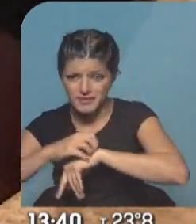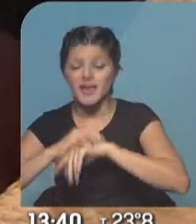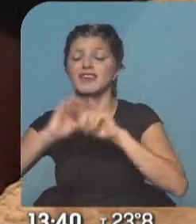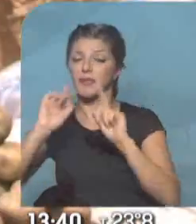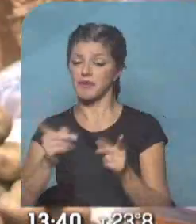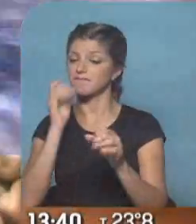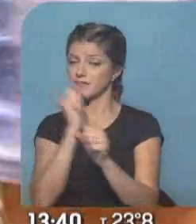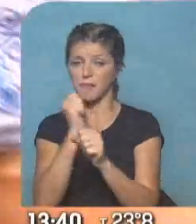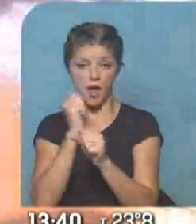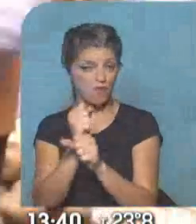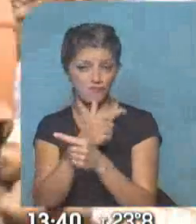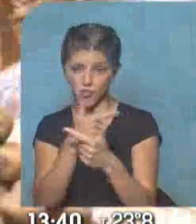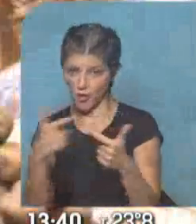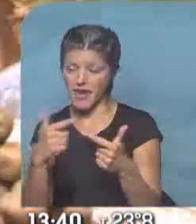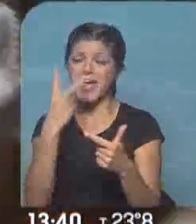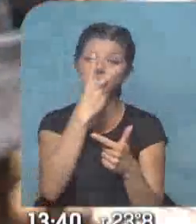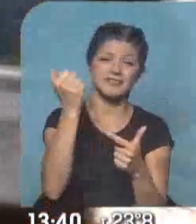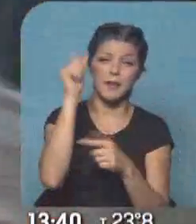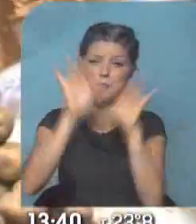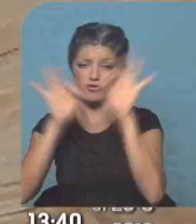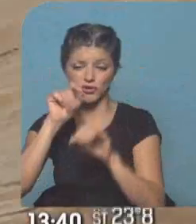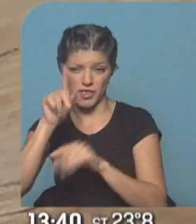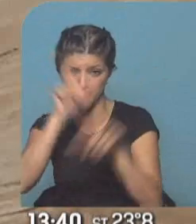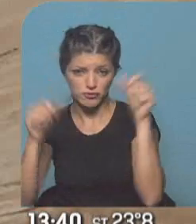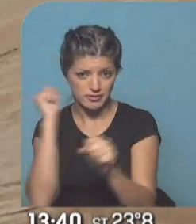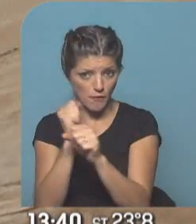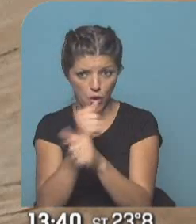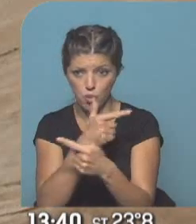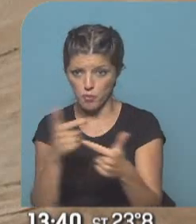desempleo superior al 26%.